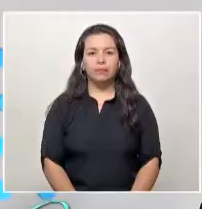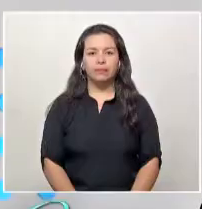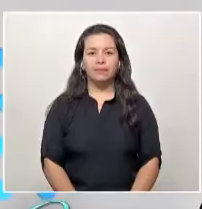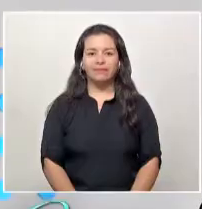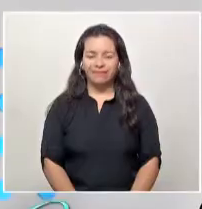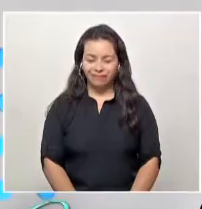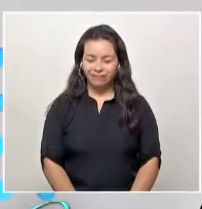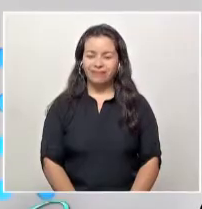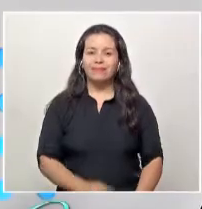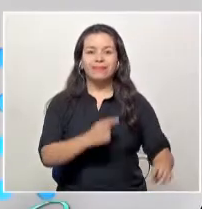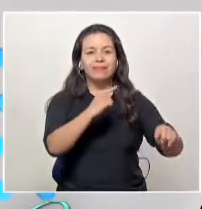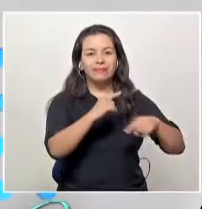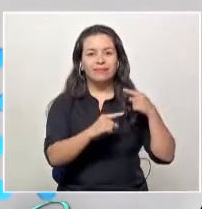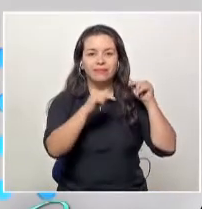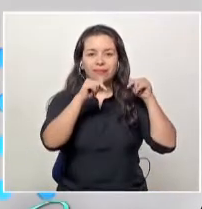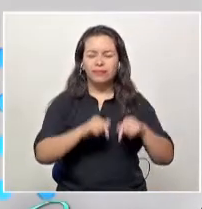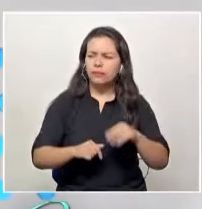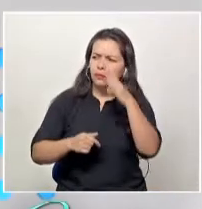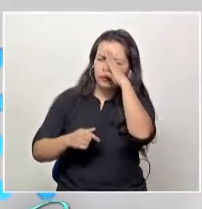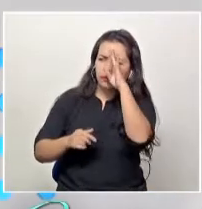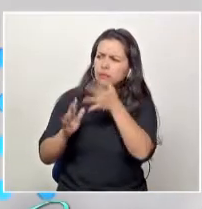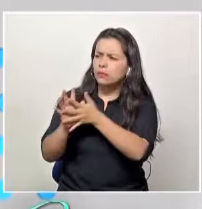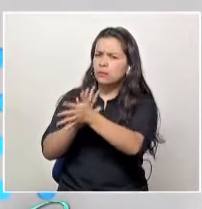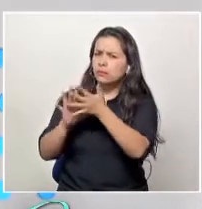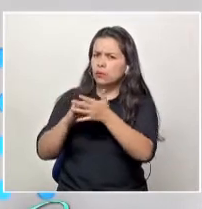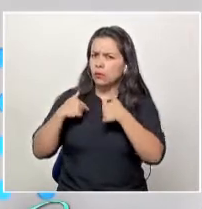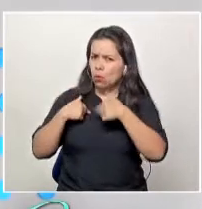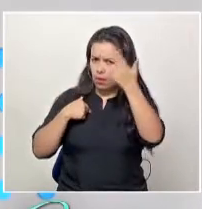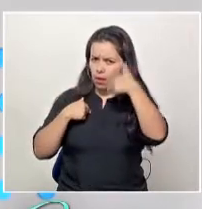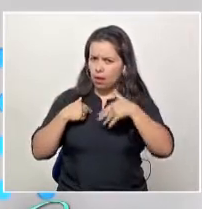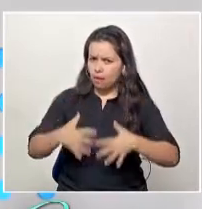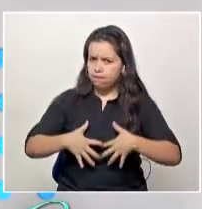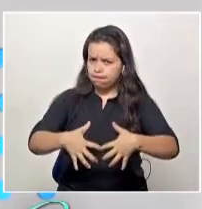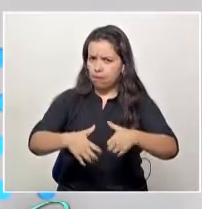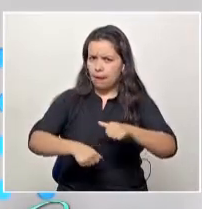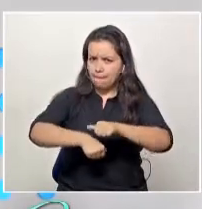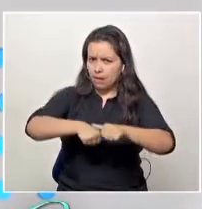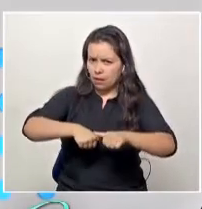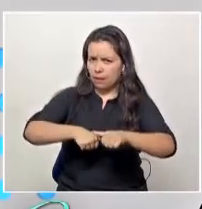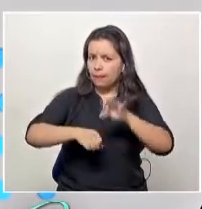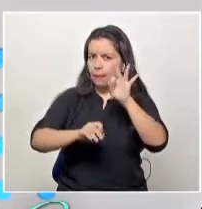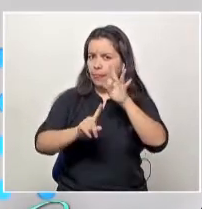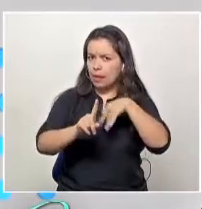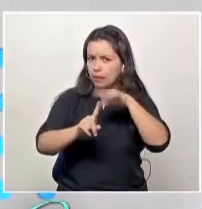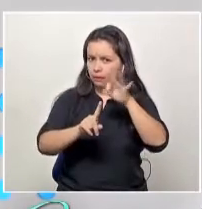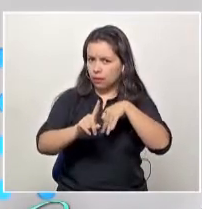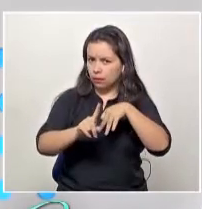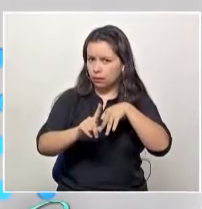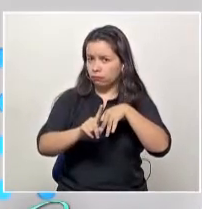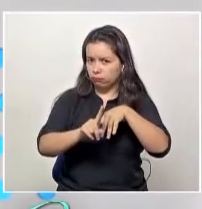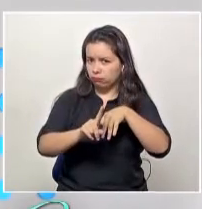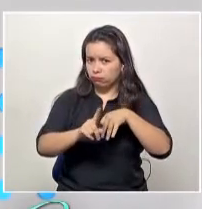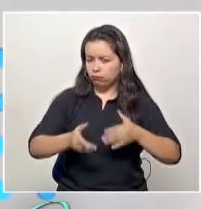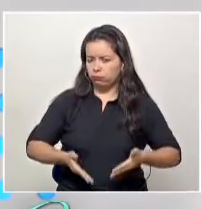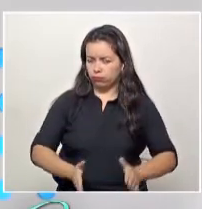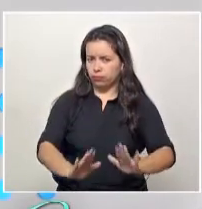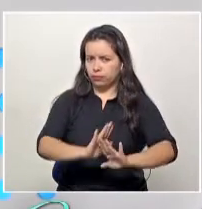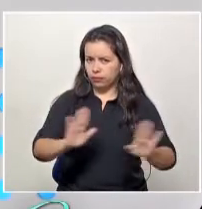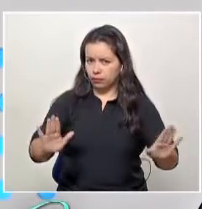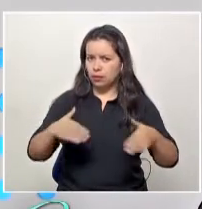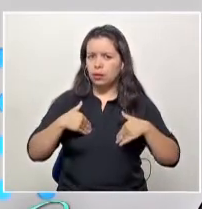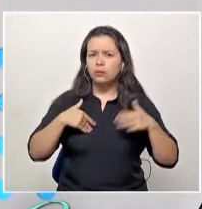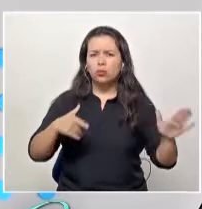Voy con este correo, tengo una inquietud. Tuve a mi hija por cesárea a los 3 meses de edad, le mandaron radiografía de